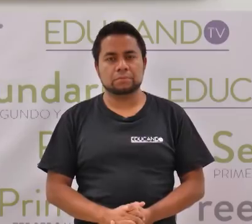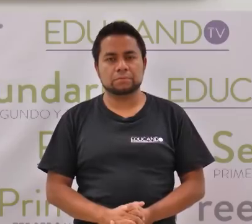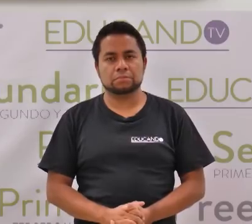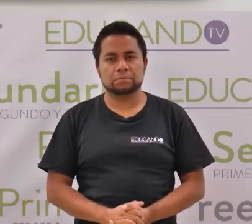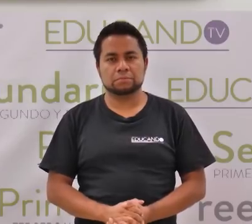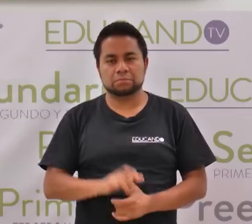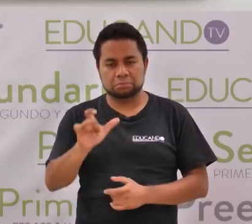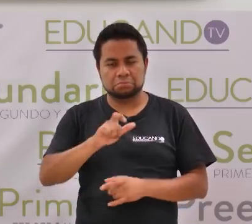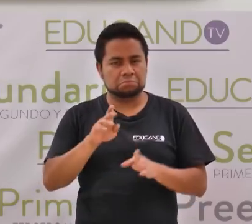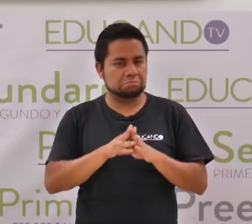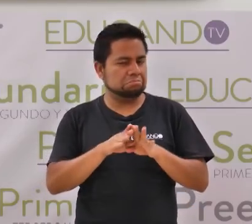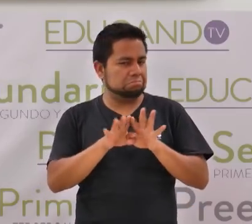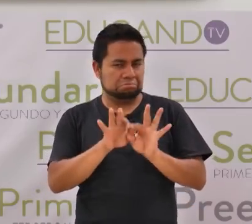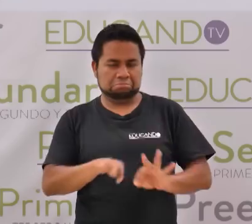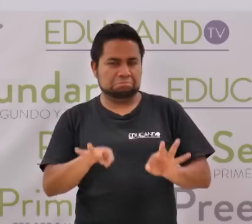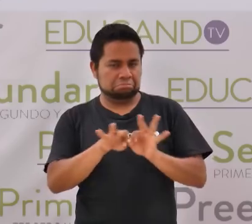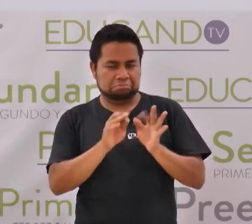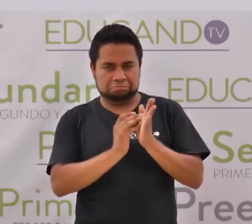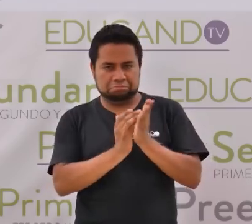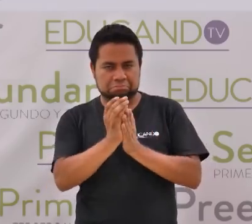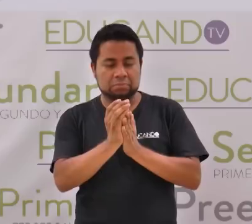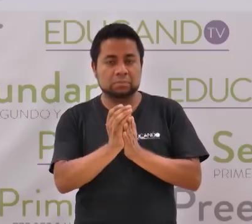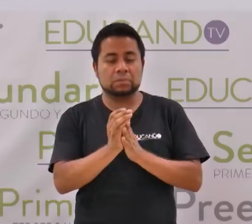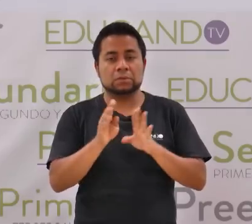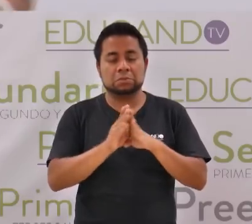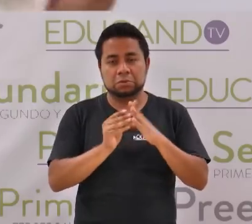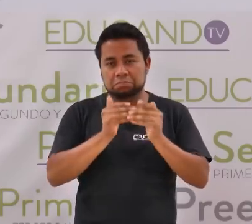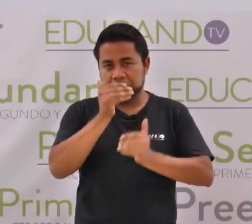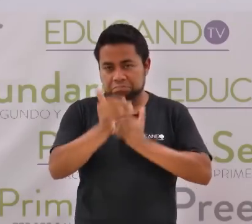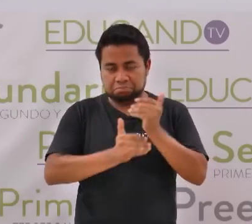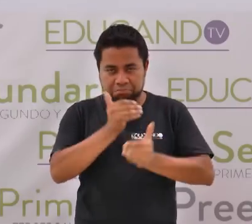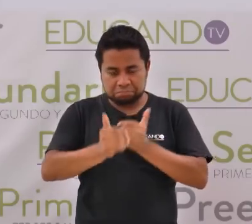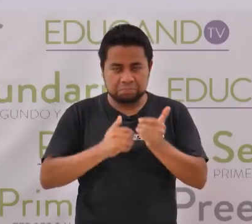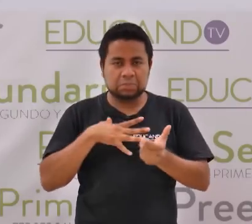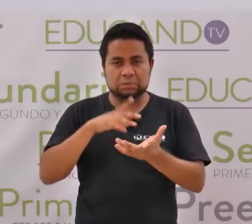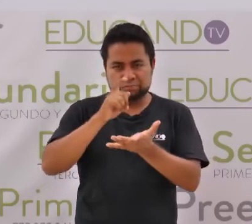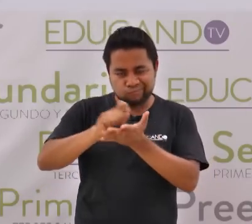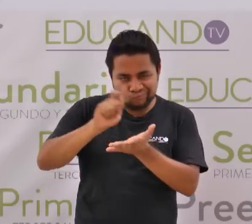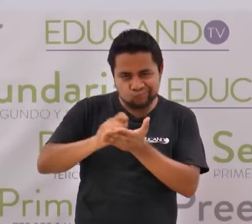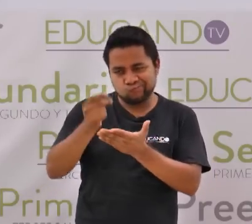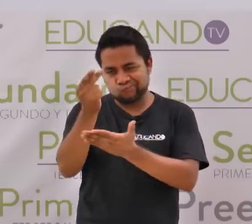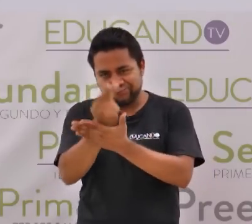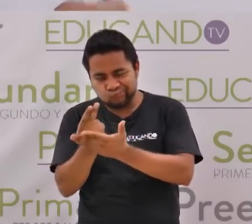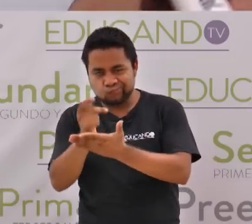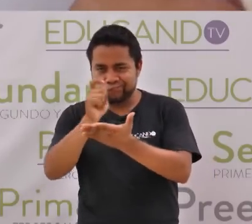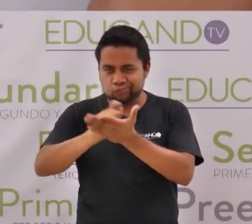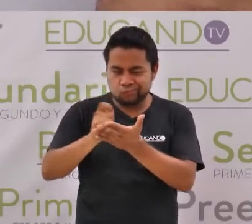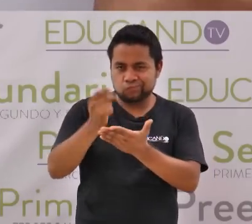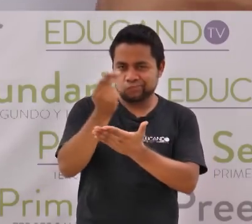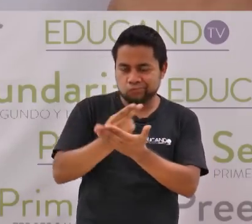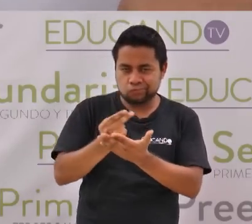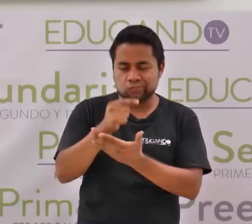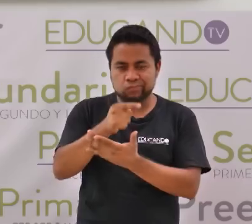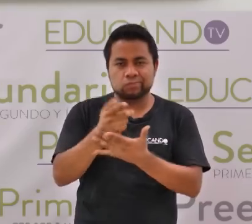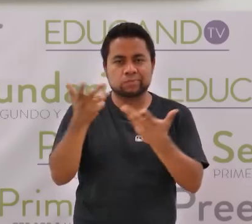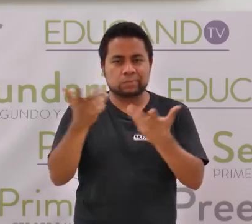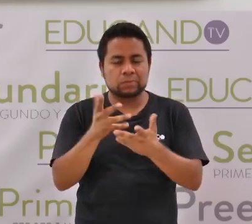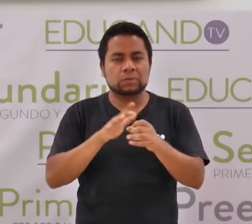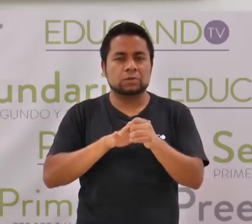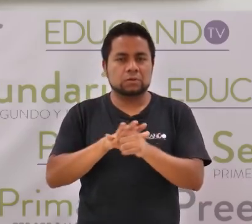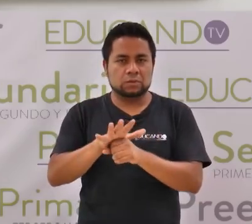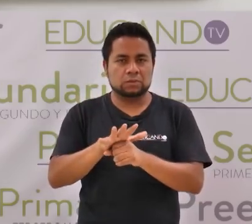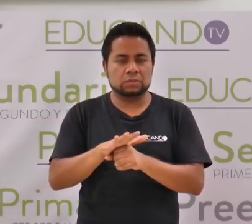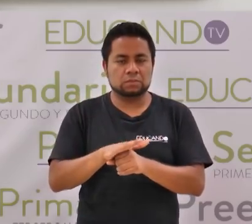hasta que llegue a su momento esencial. Ahora, conforme vamos desarrollando, vamos a ir